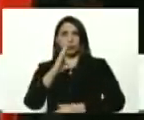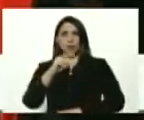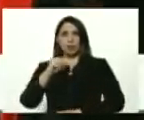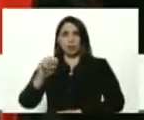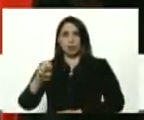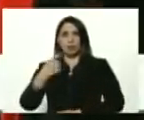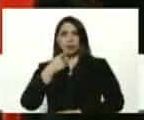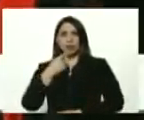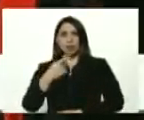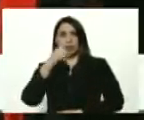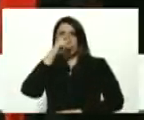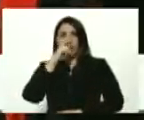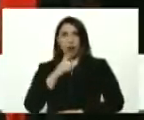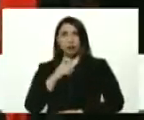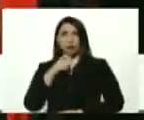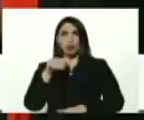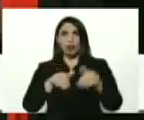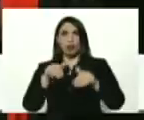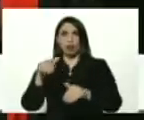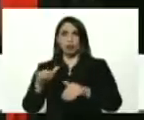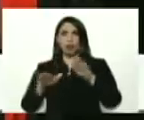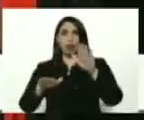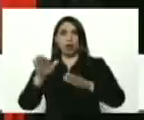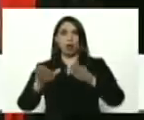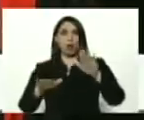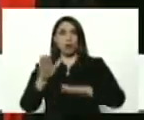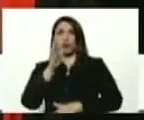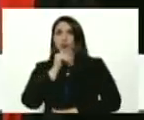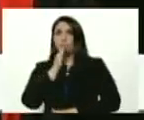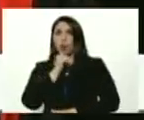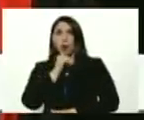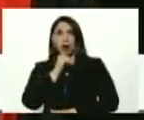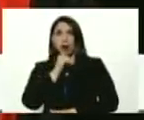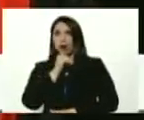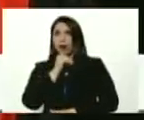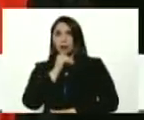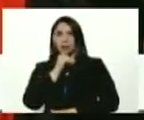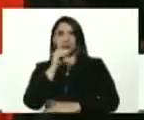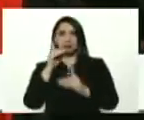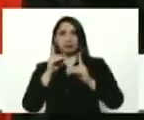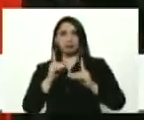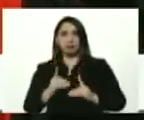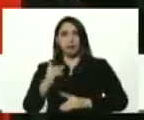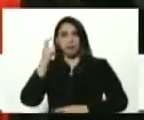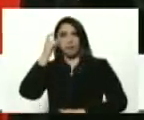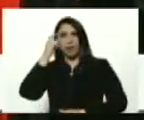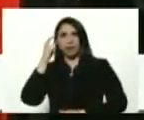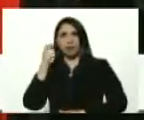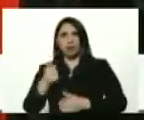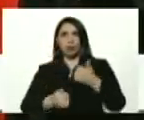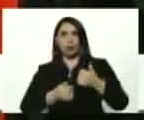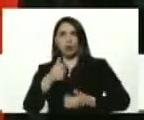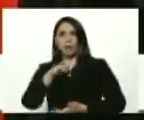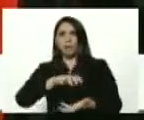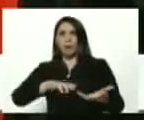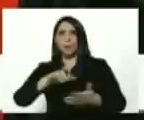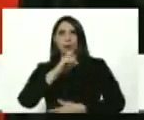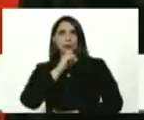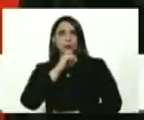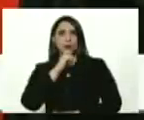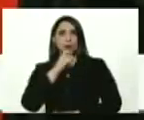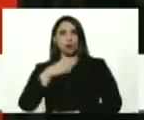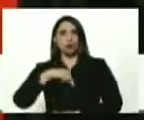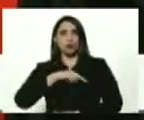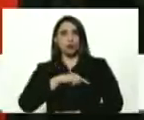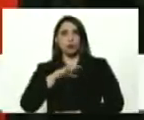en un año electoral, aún no se ha definido alguna fecha por la coyuntura por lo cual está atravesando en este